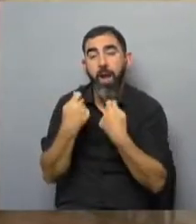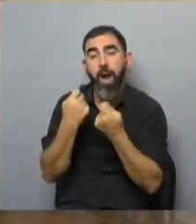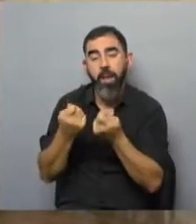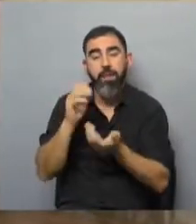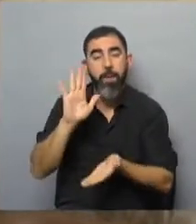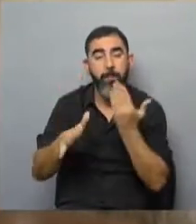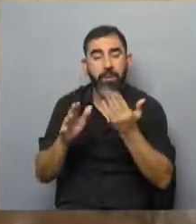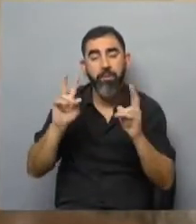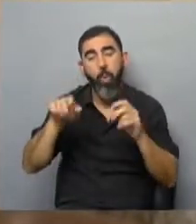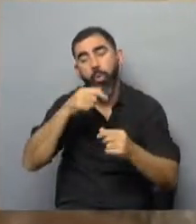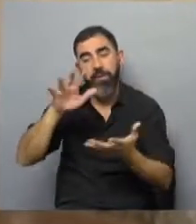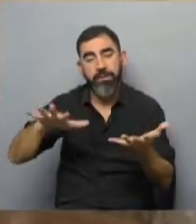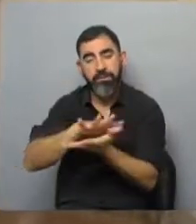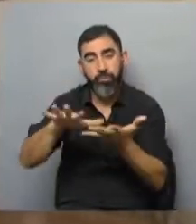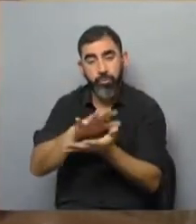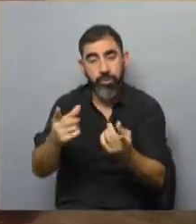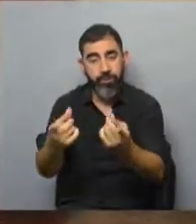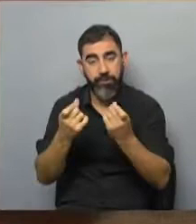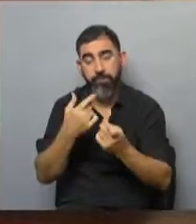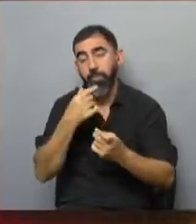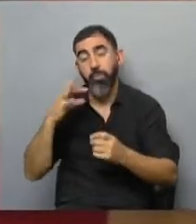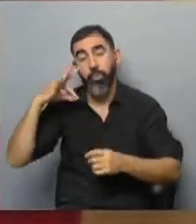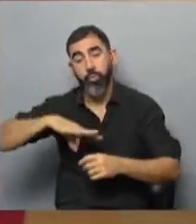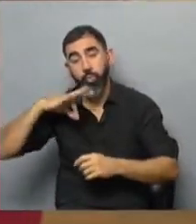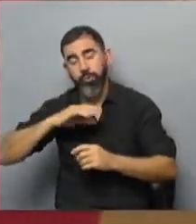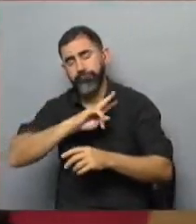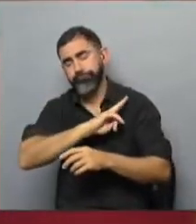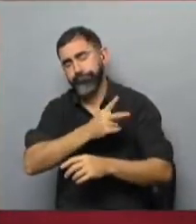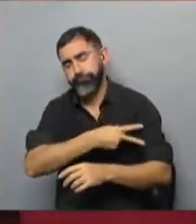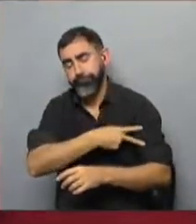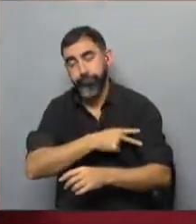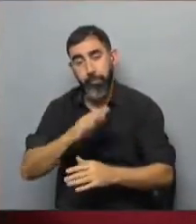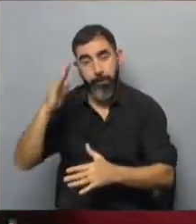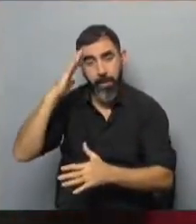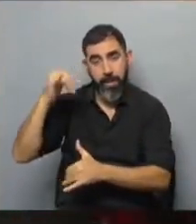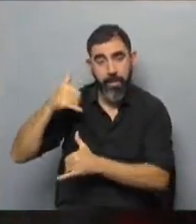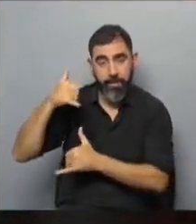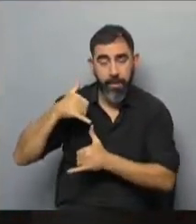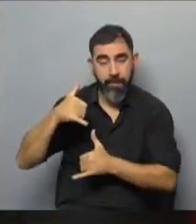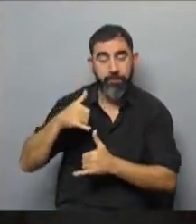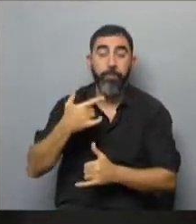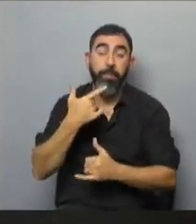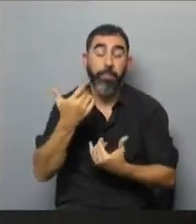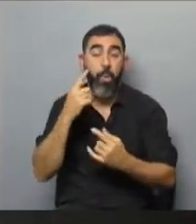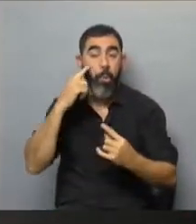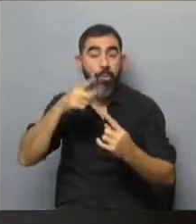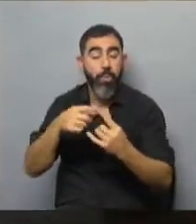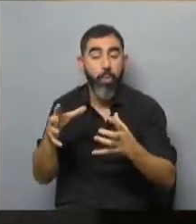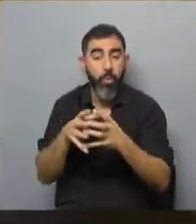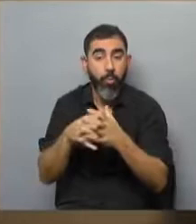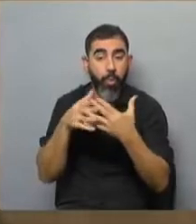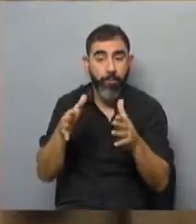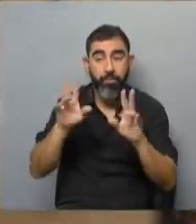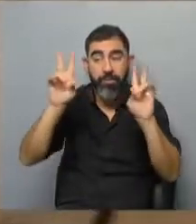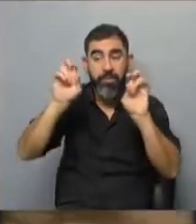para contemplar otras necesidades, como los salarios más bajos de las Fuerzas Armadas, como lo pretende en este caso Cabildo Abierto. Sobre este